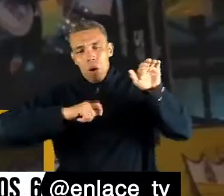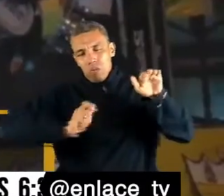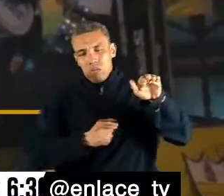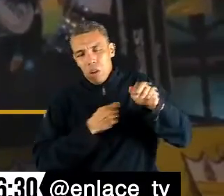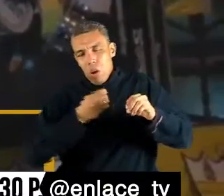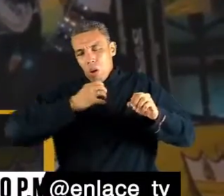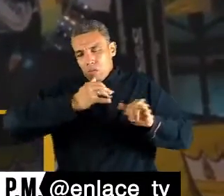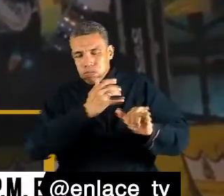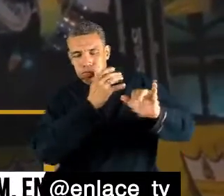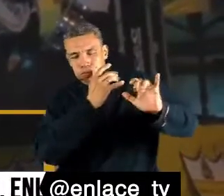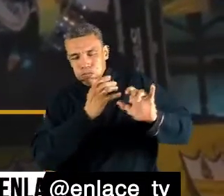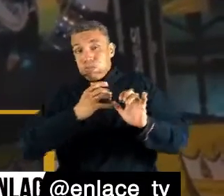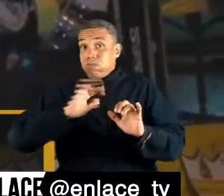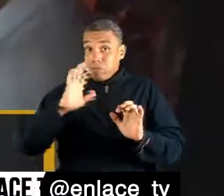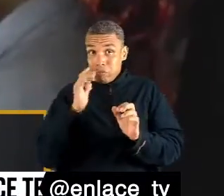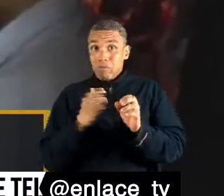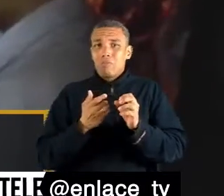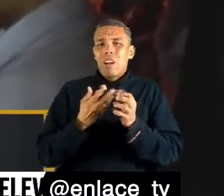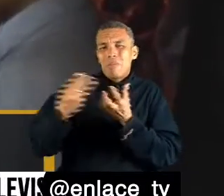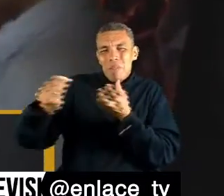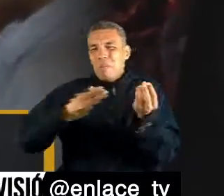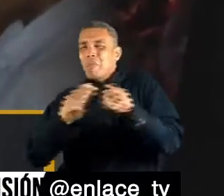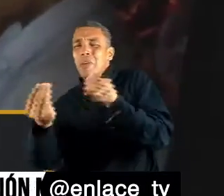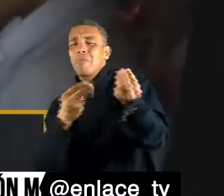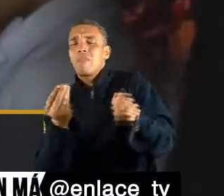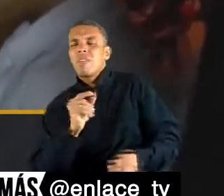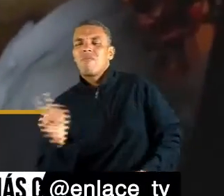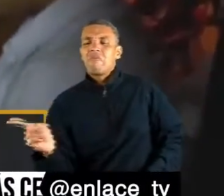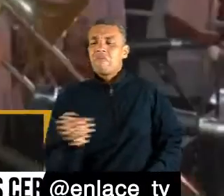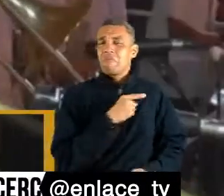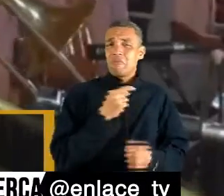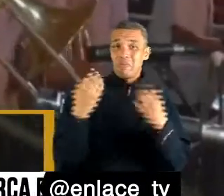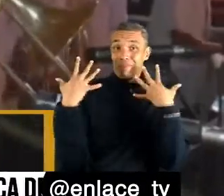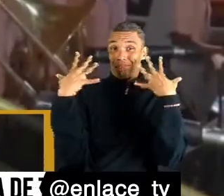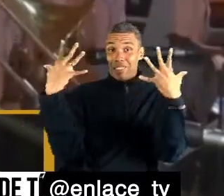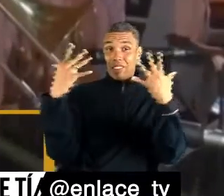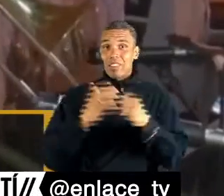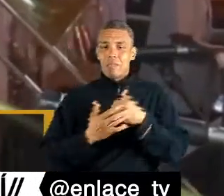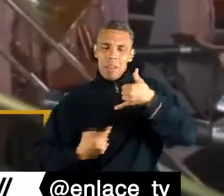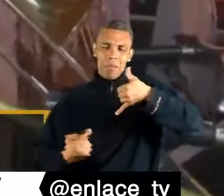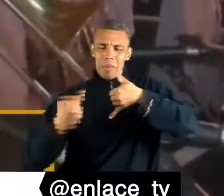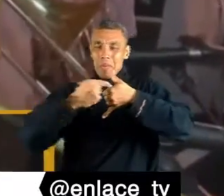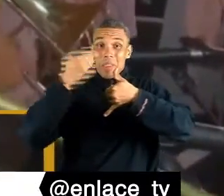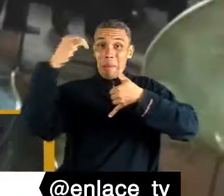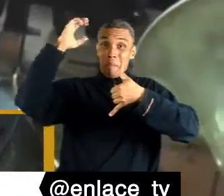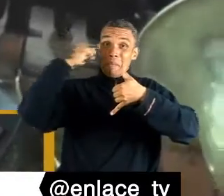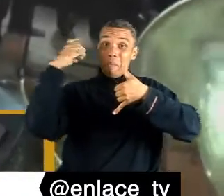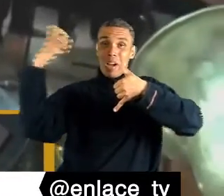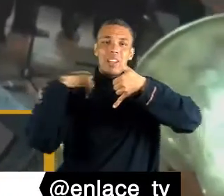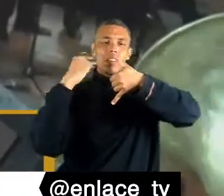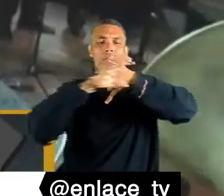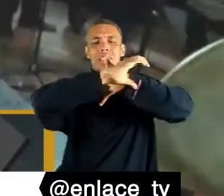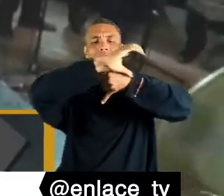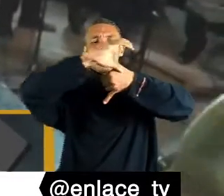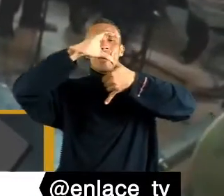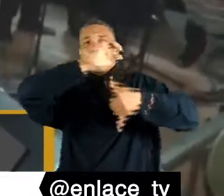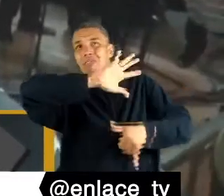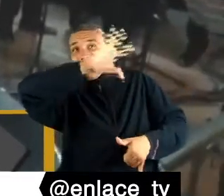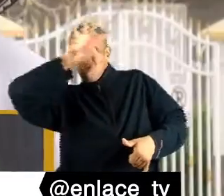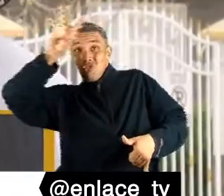10 las bandas folclóricas de diferentes lugares de la geografía nacional, pero especialmente de la costa caribe, las que han confirmado su participación en este